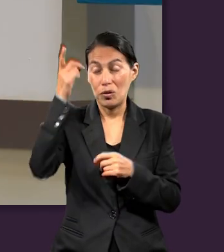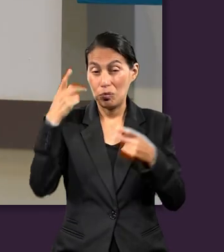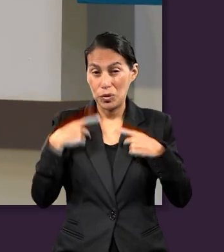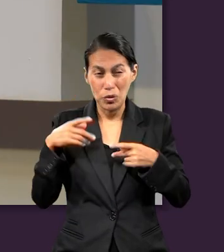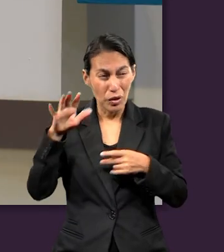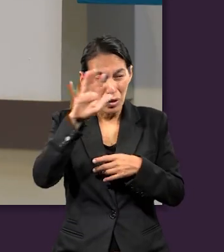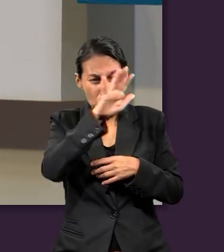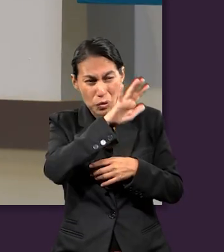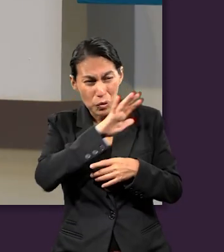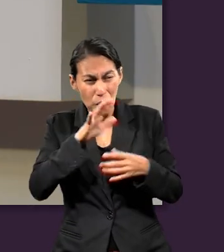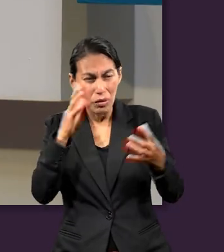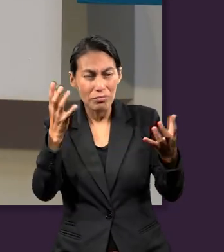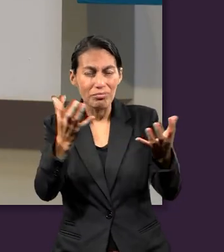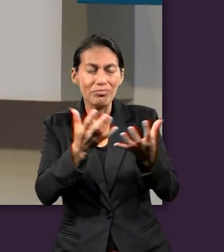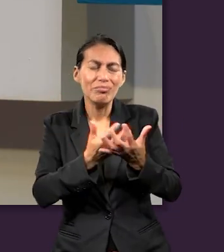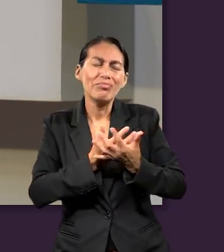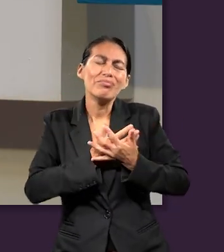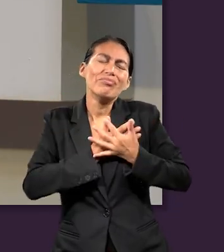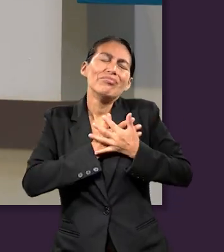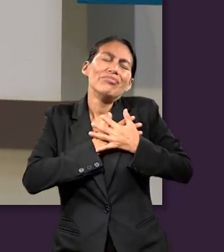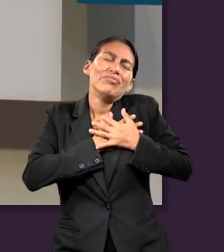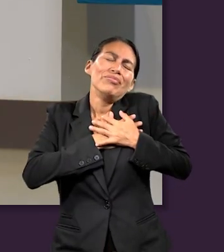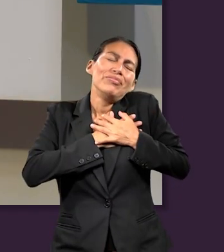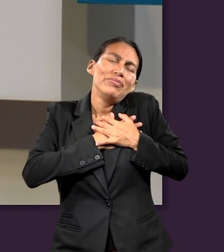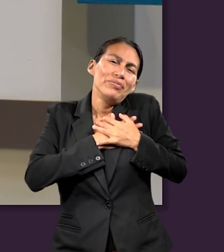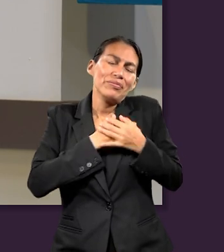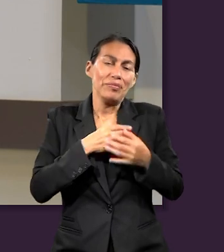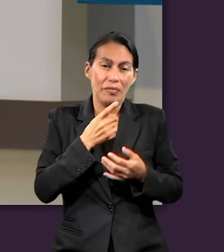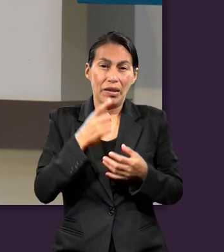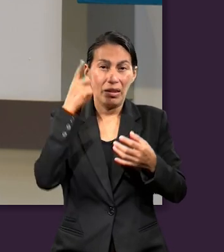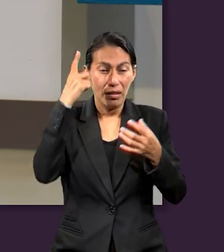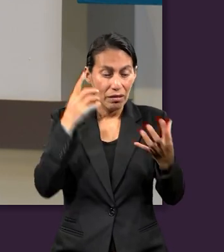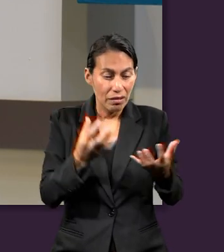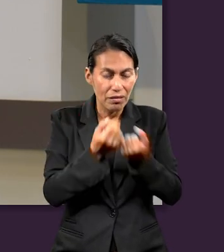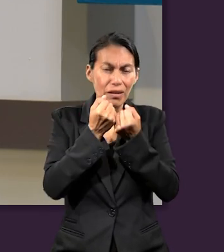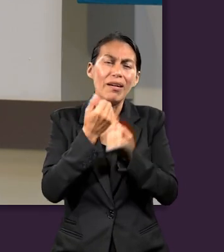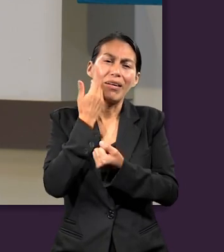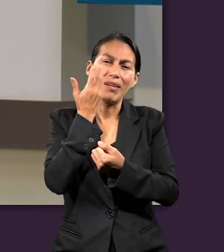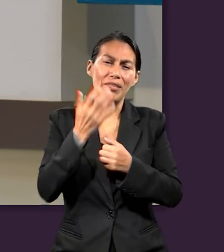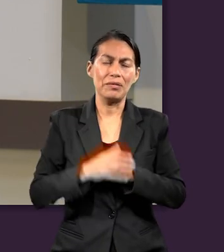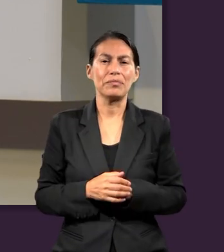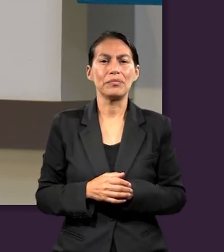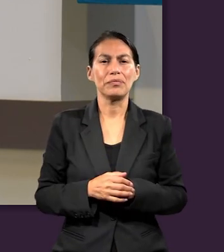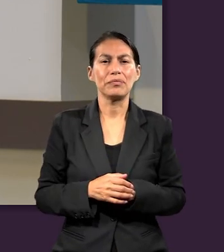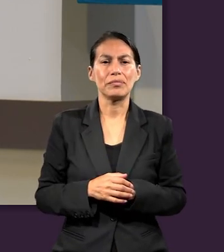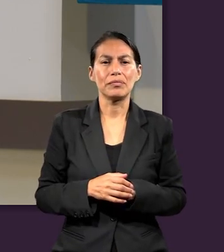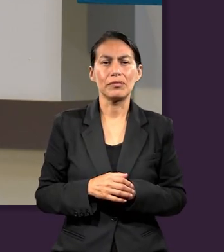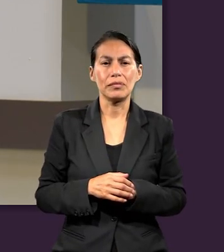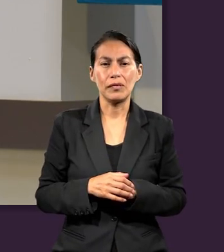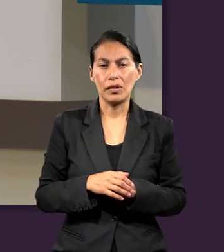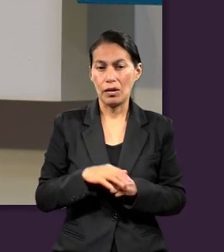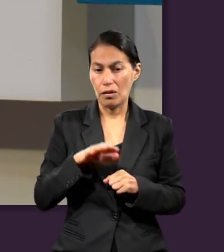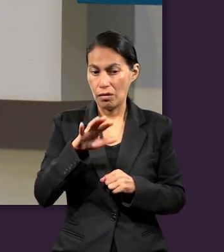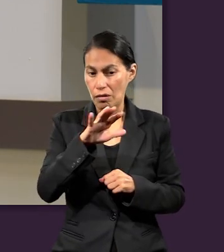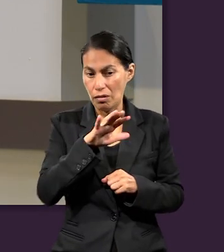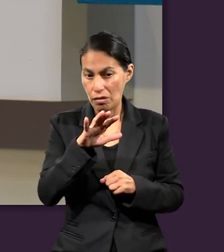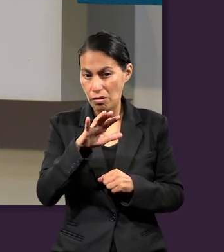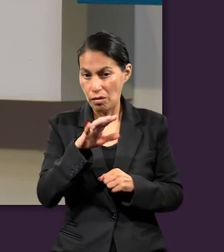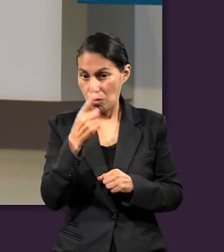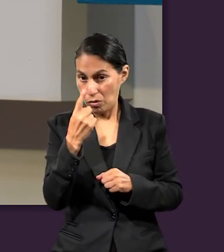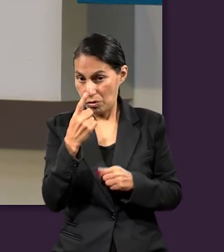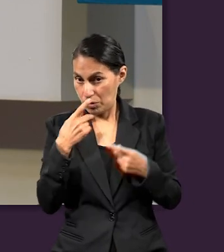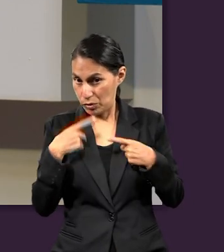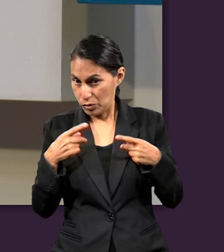a una entidad como el papado es interesante que es una entidad no se condena a una